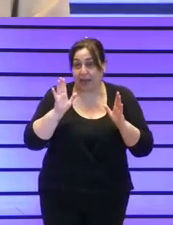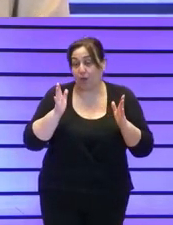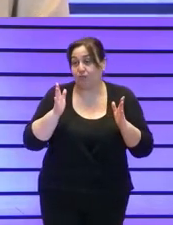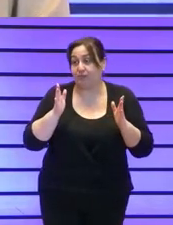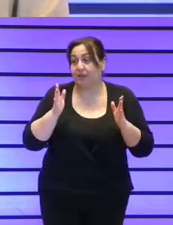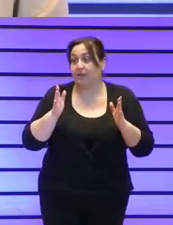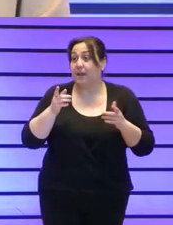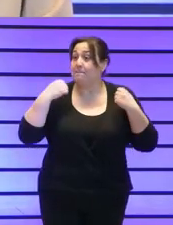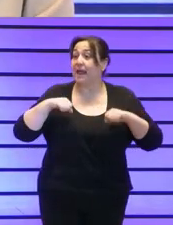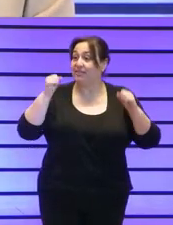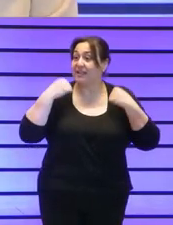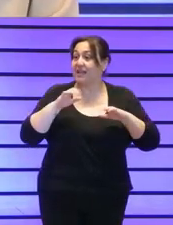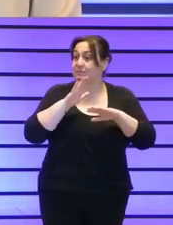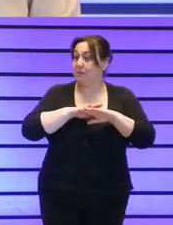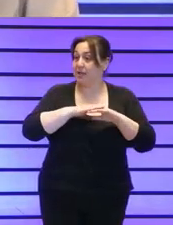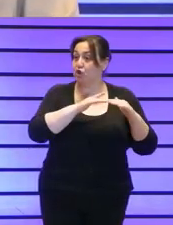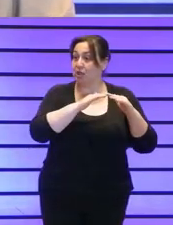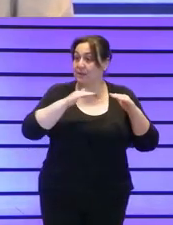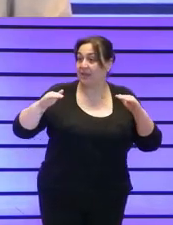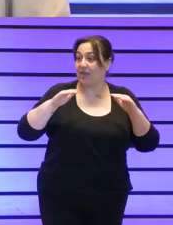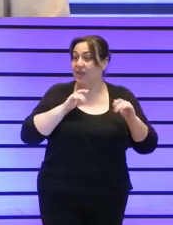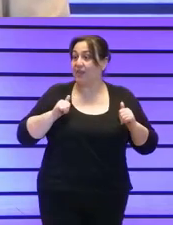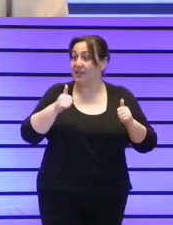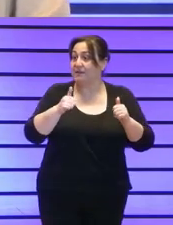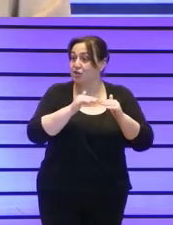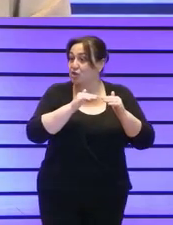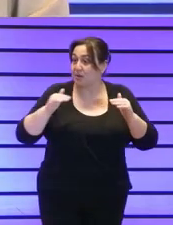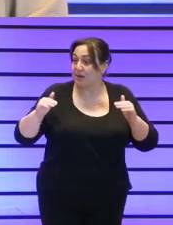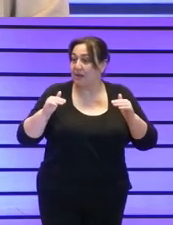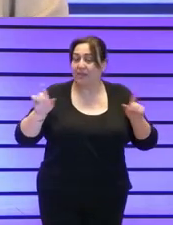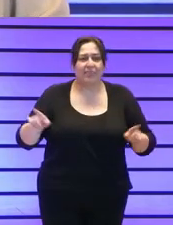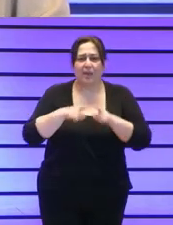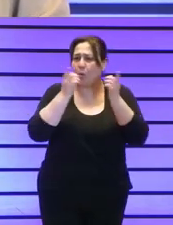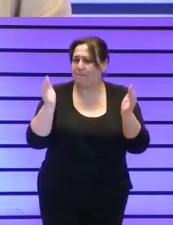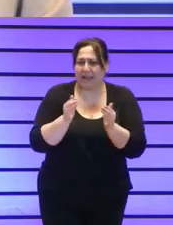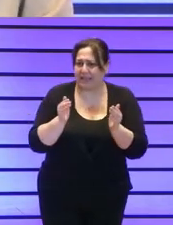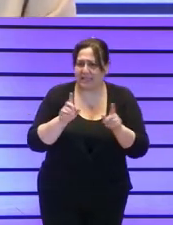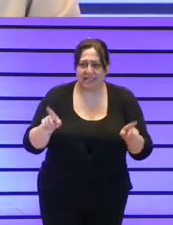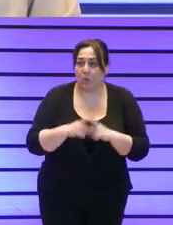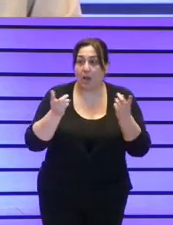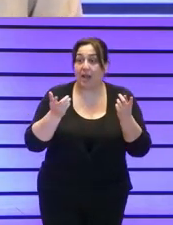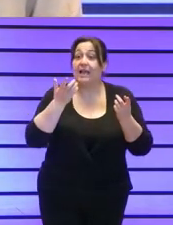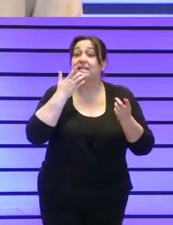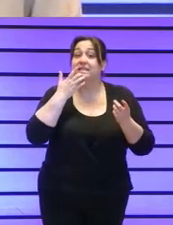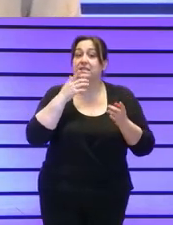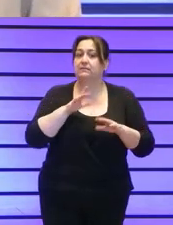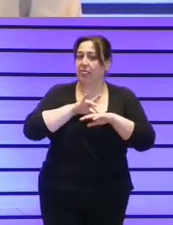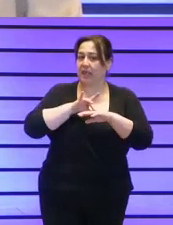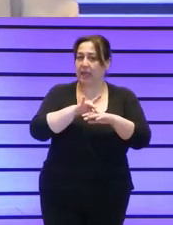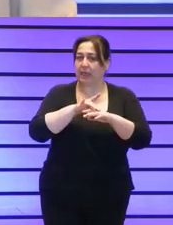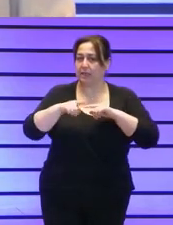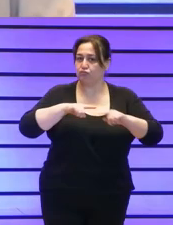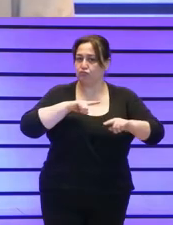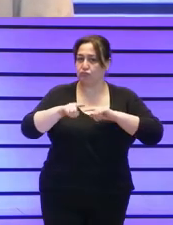las prácticas de sostenibilidad y las iniciativas de sostenibilidad, por pequeñas que sean, si están bien dirigidas,